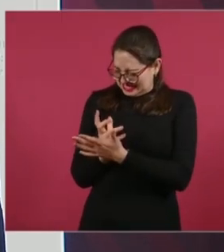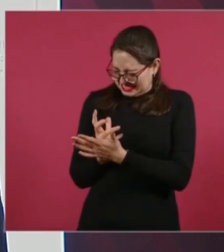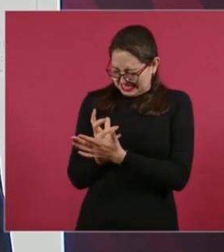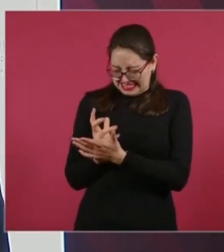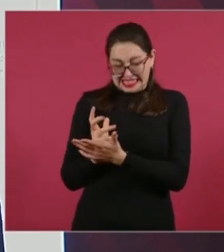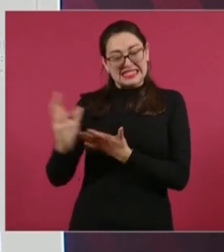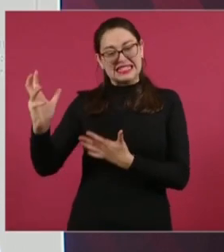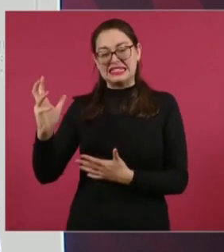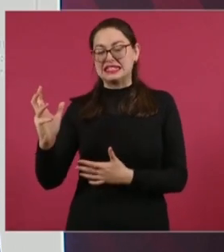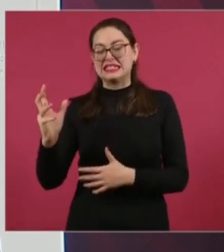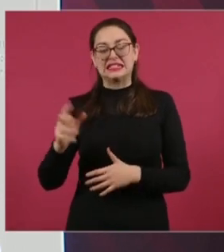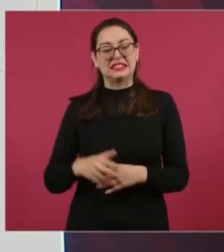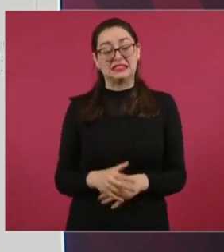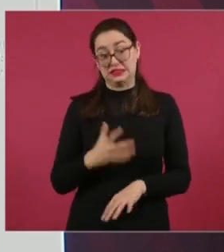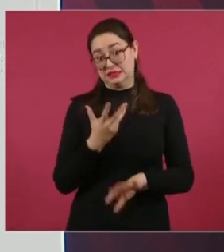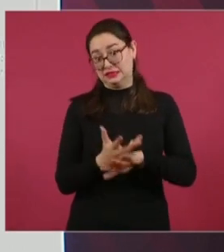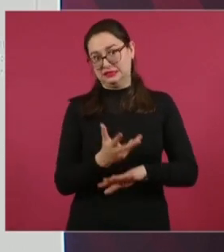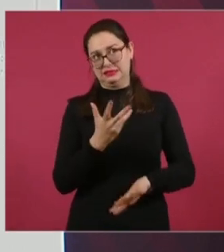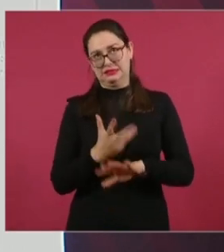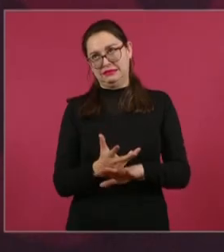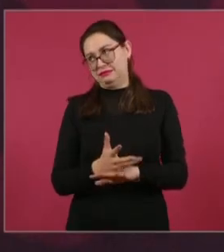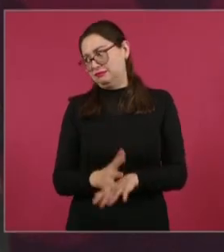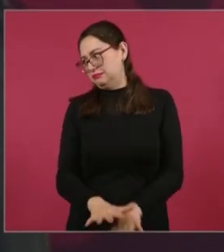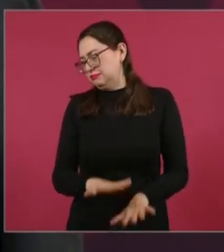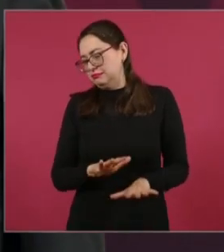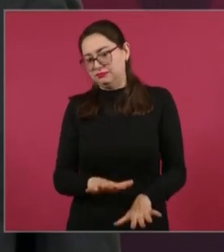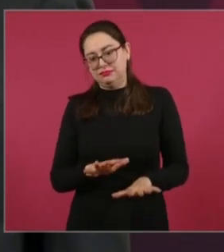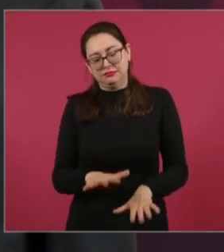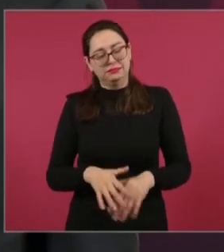de ultraderecha, imagínense.